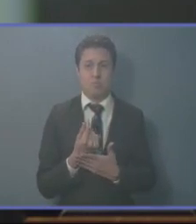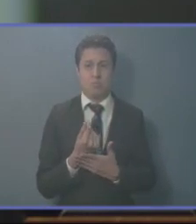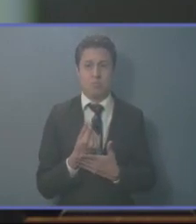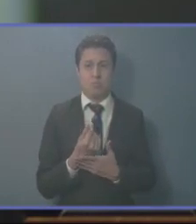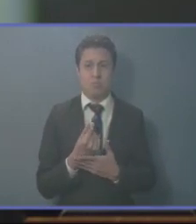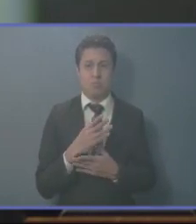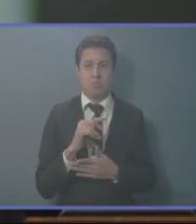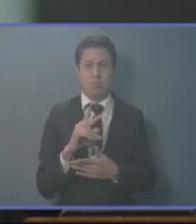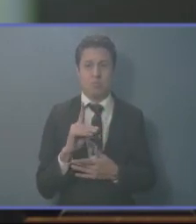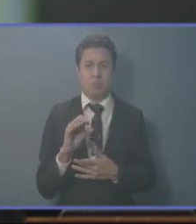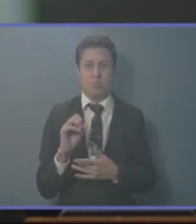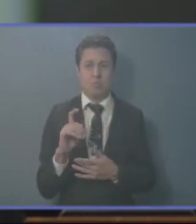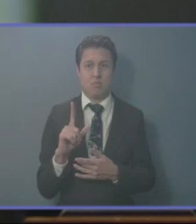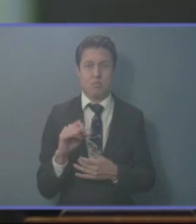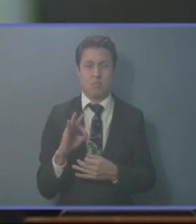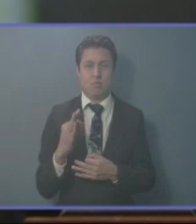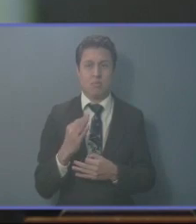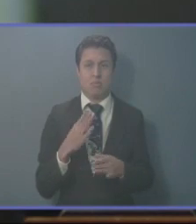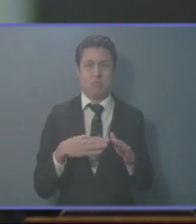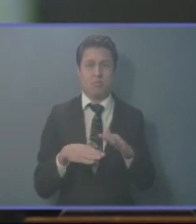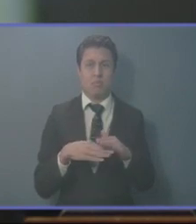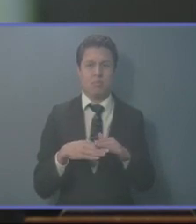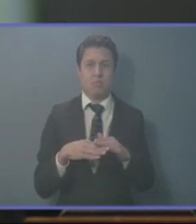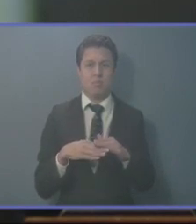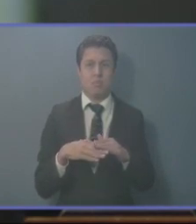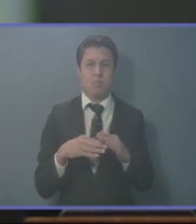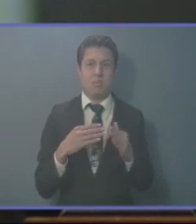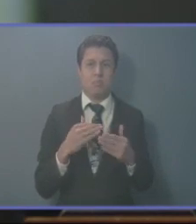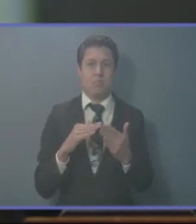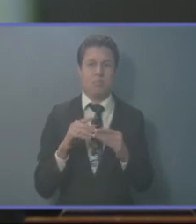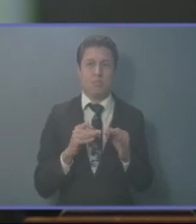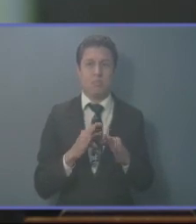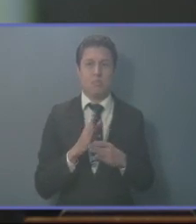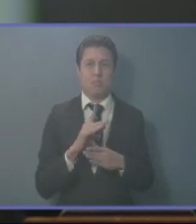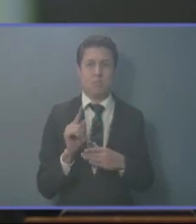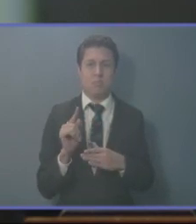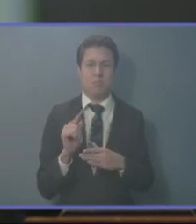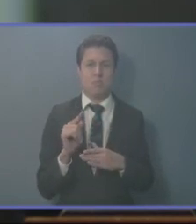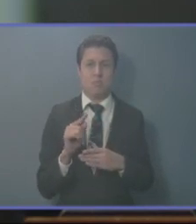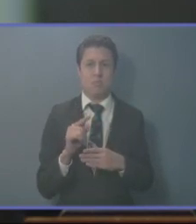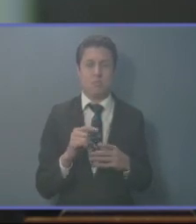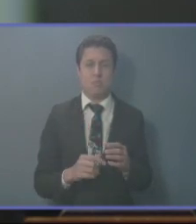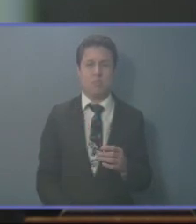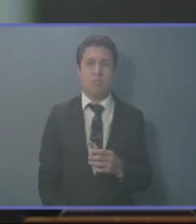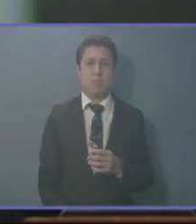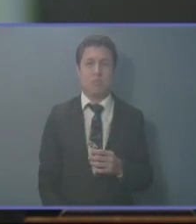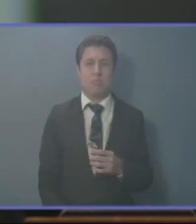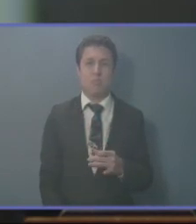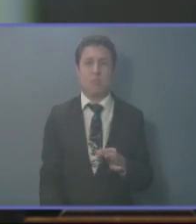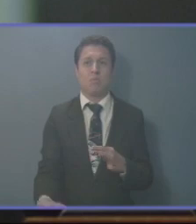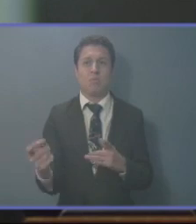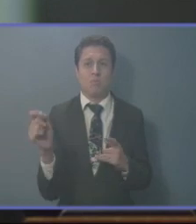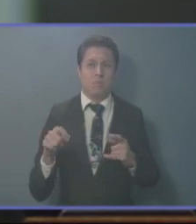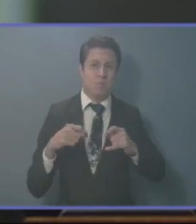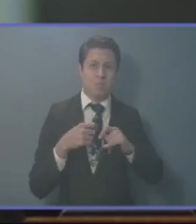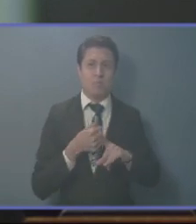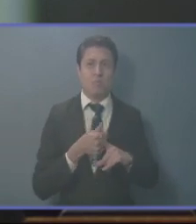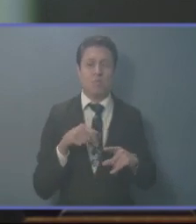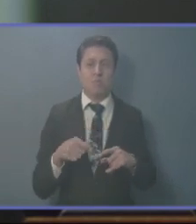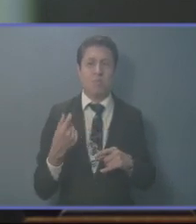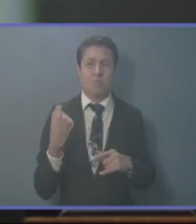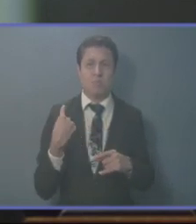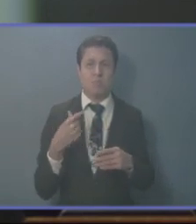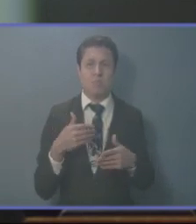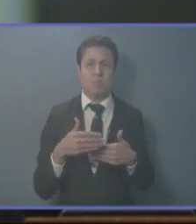Bandesal deberá solicitar la base de datos de la micro, pequeña y mediana empresa inscritas en el Instituto Salvadoreño del Seguro Social a los efectos del cumplimiento del presente